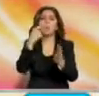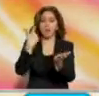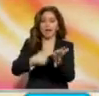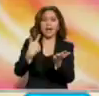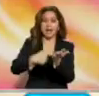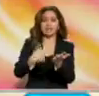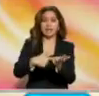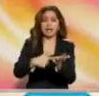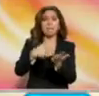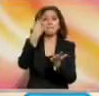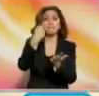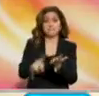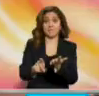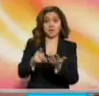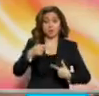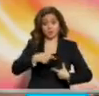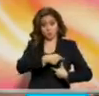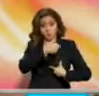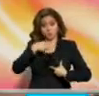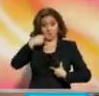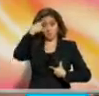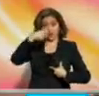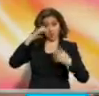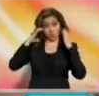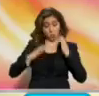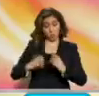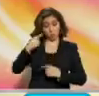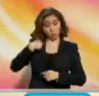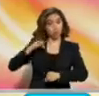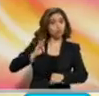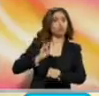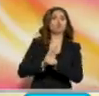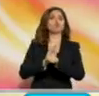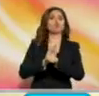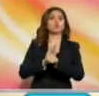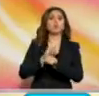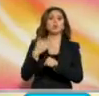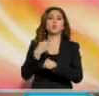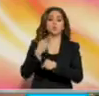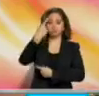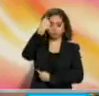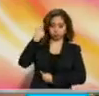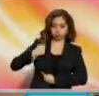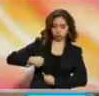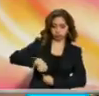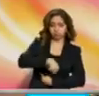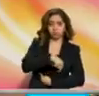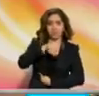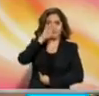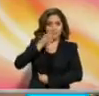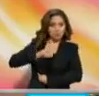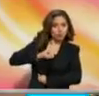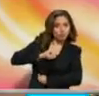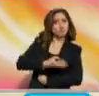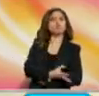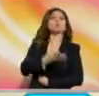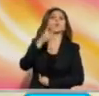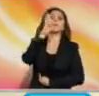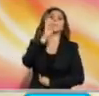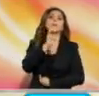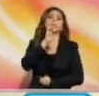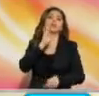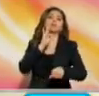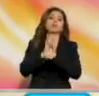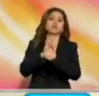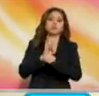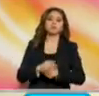además tiene a nivel inmunológico unos complementos muy importantes que van a ayudar al sistema inmune del bebé. Es como